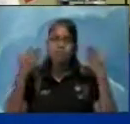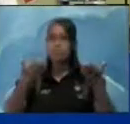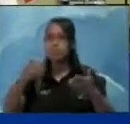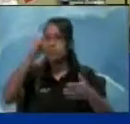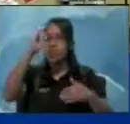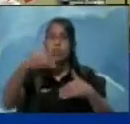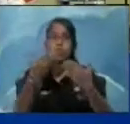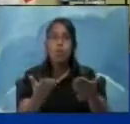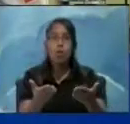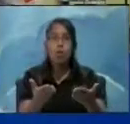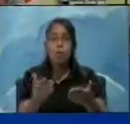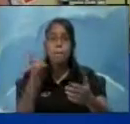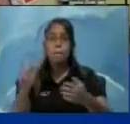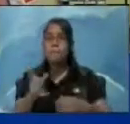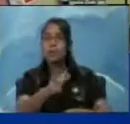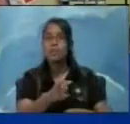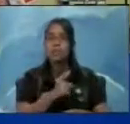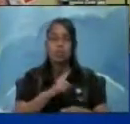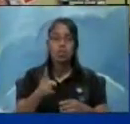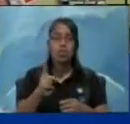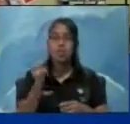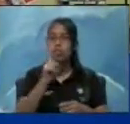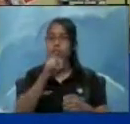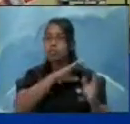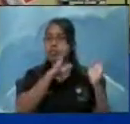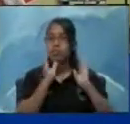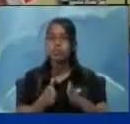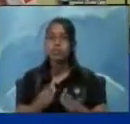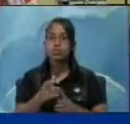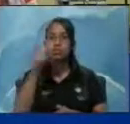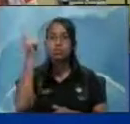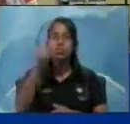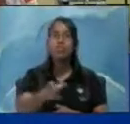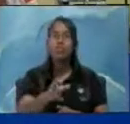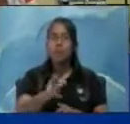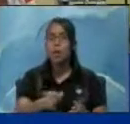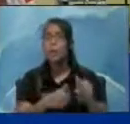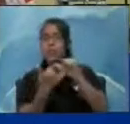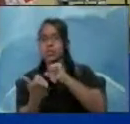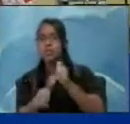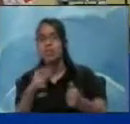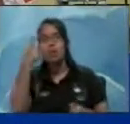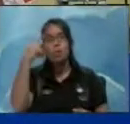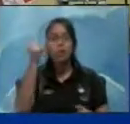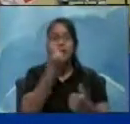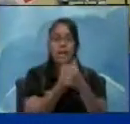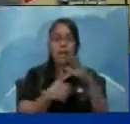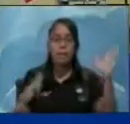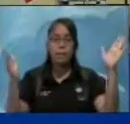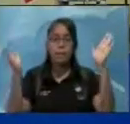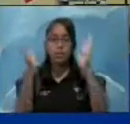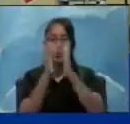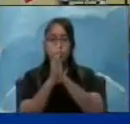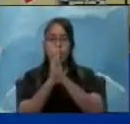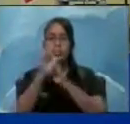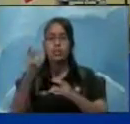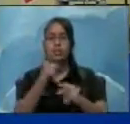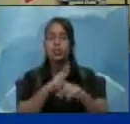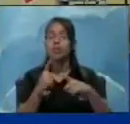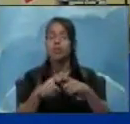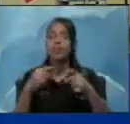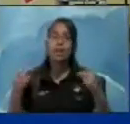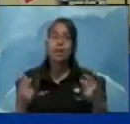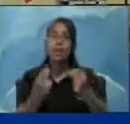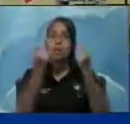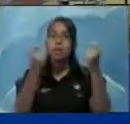personas amados hermanos sin converso han sido bautizados por el espíritu santo y de repente